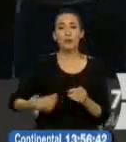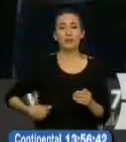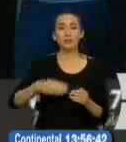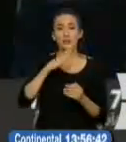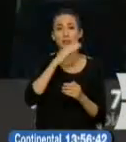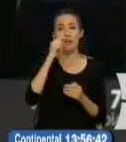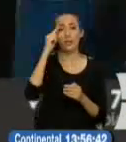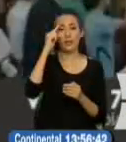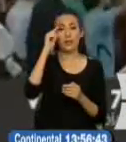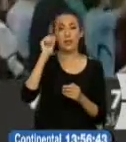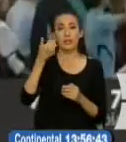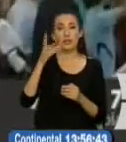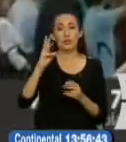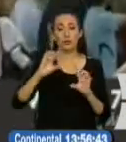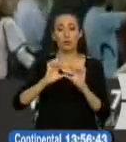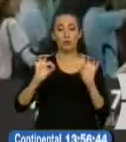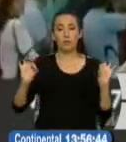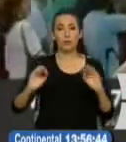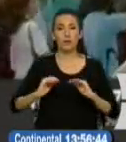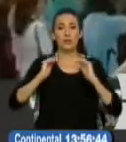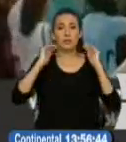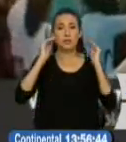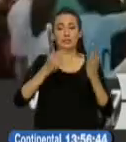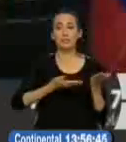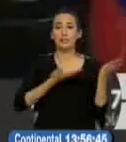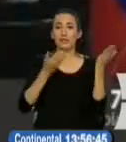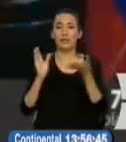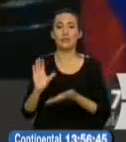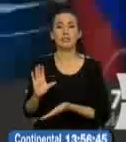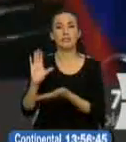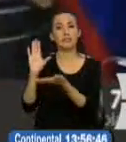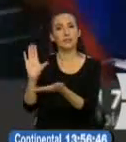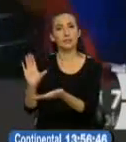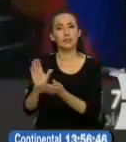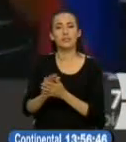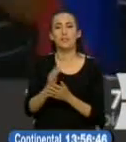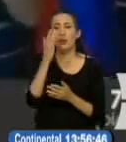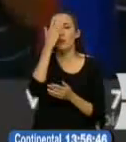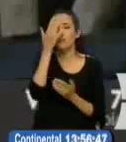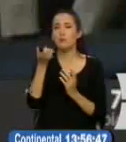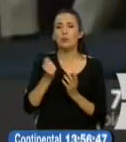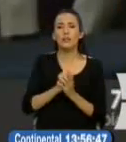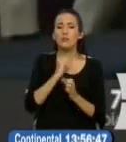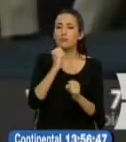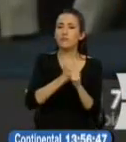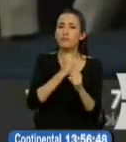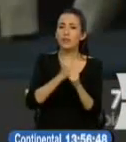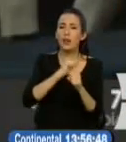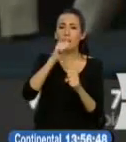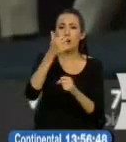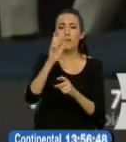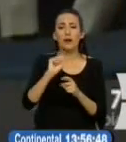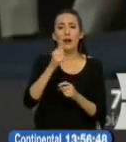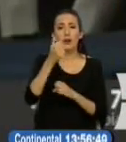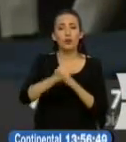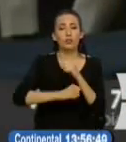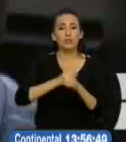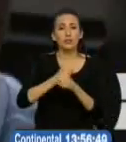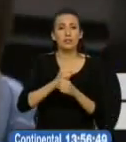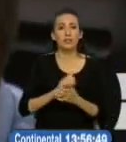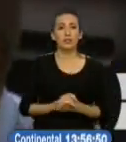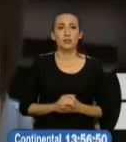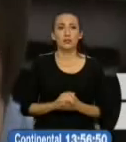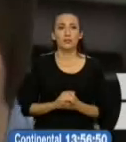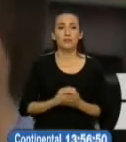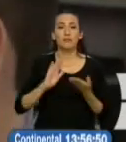doctor honoris causa, el cual será el número 16, con el que se le ha distinguido a lo largo de sus 10 años de gestión presidencial.